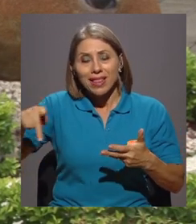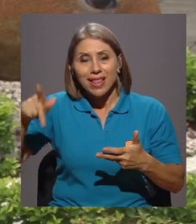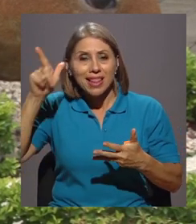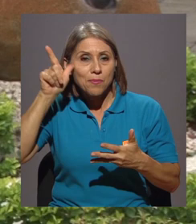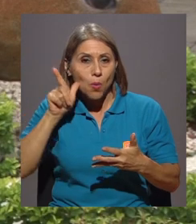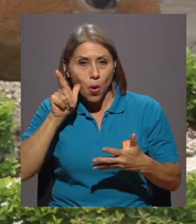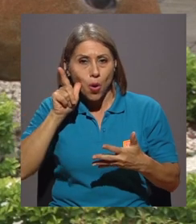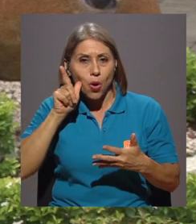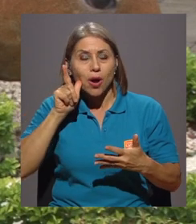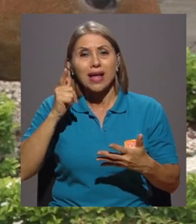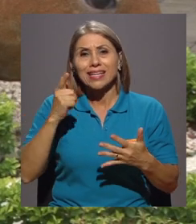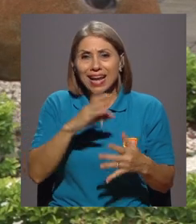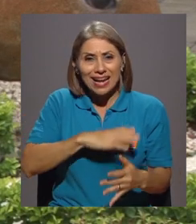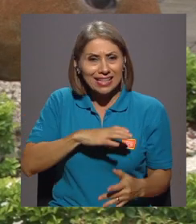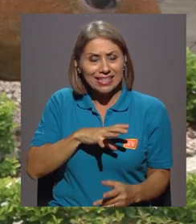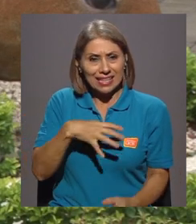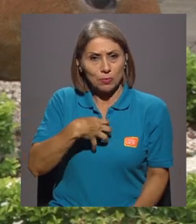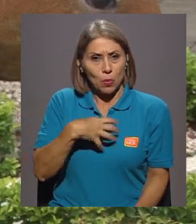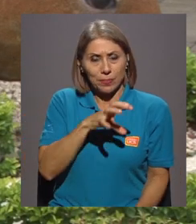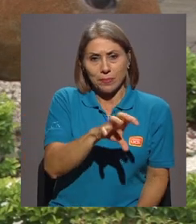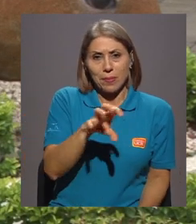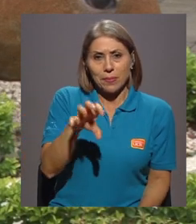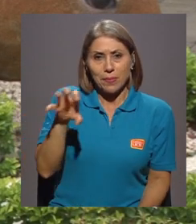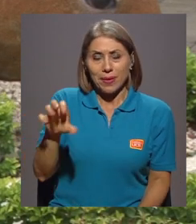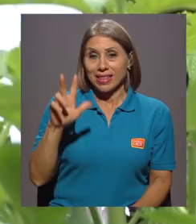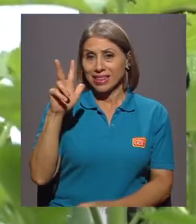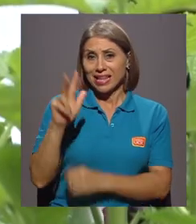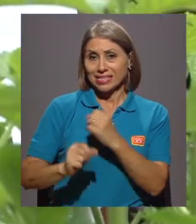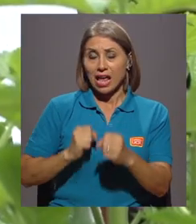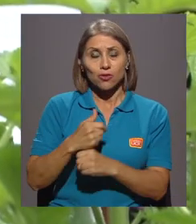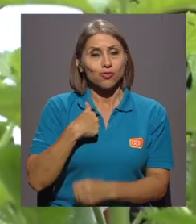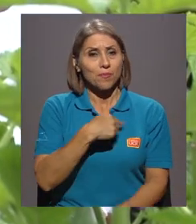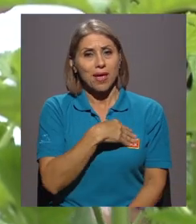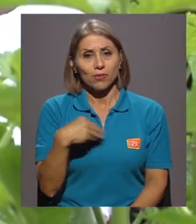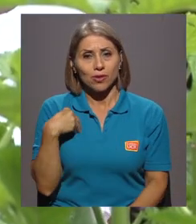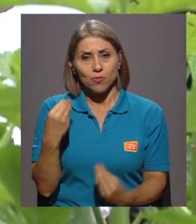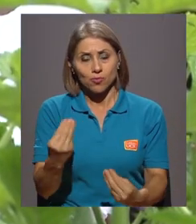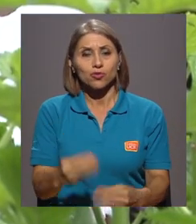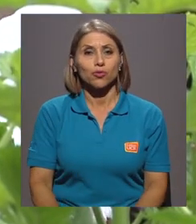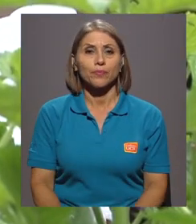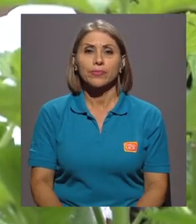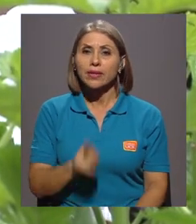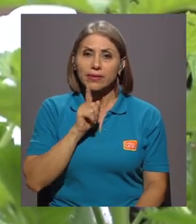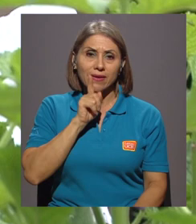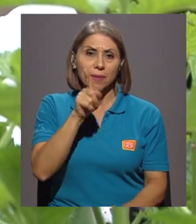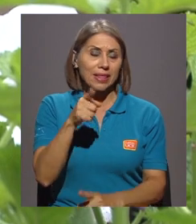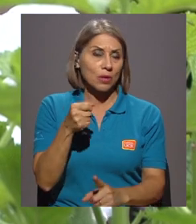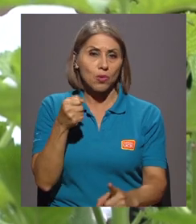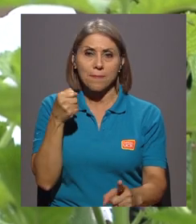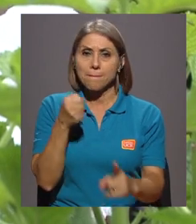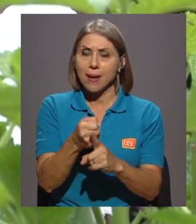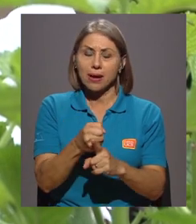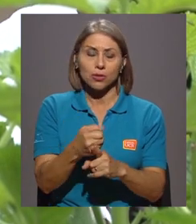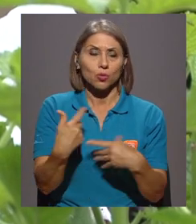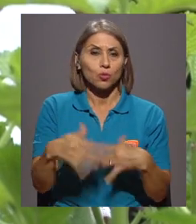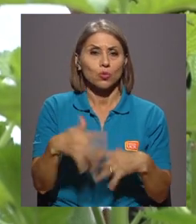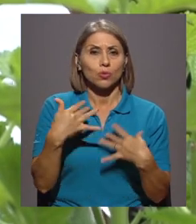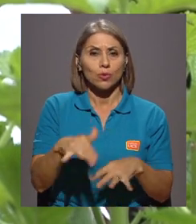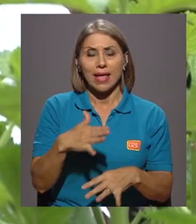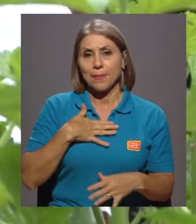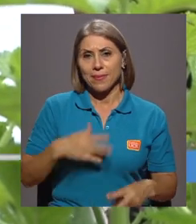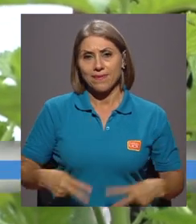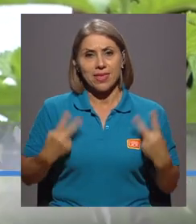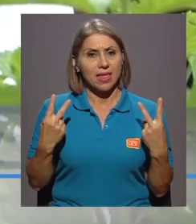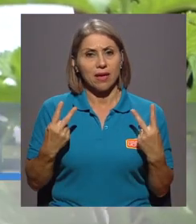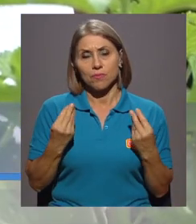Son 3 años que la verdad me ha gustado muchísimo estar en el grupo. Y realmente ha tenido un impacto bastante significativo en mi vida, en muchísimos